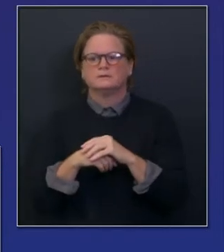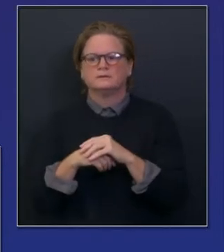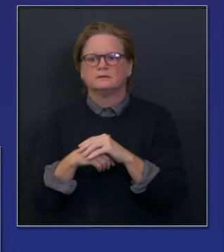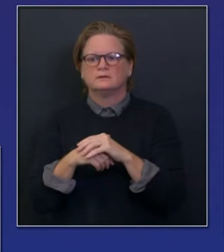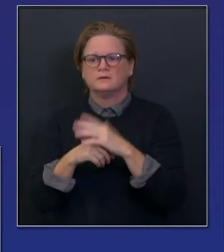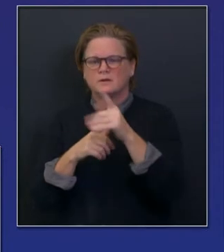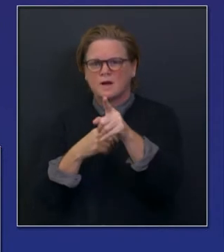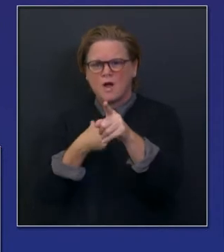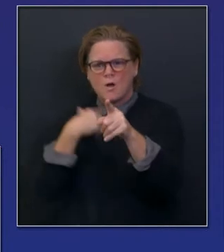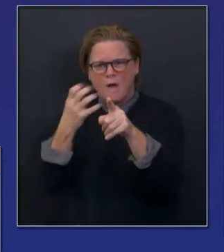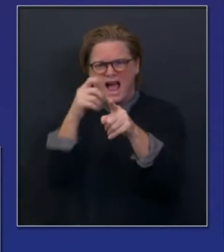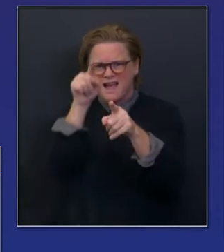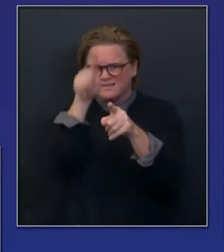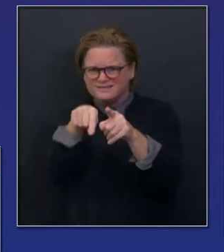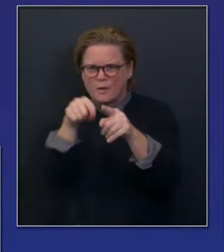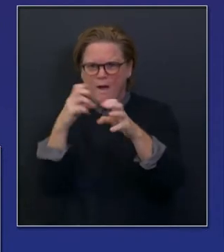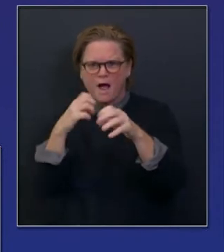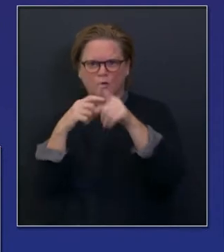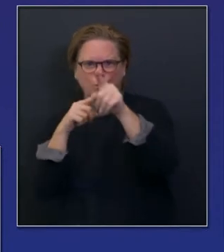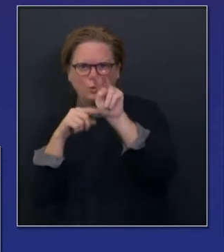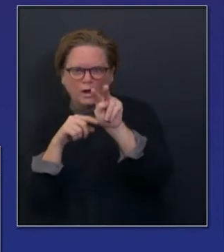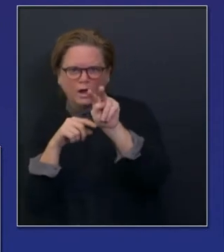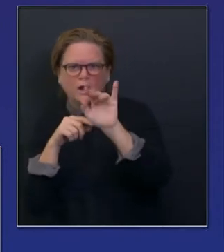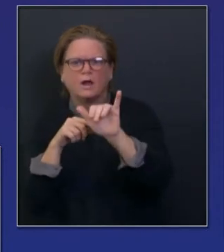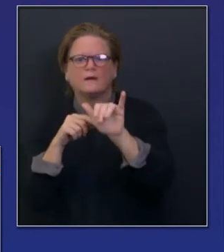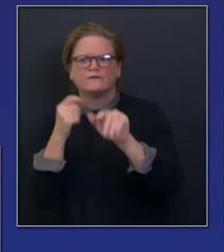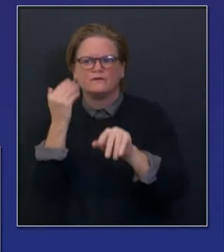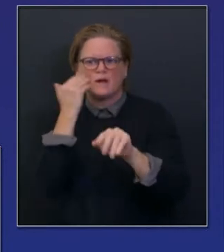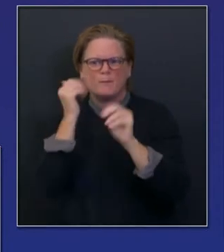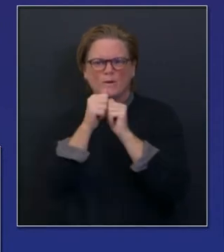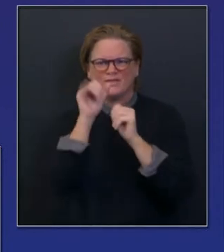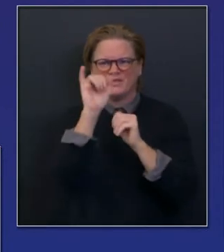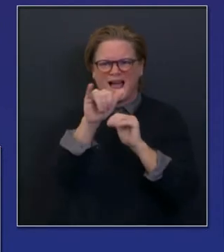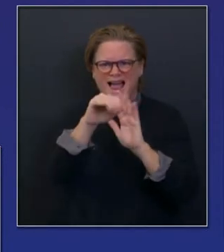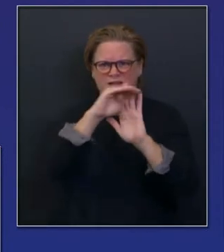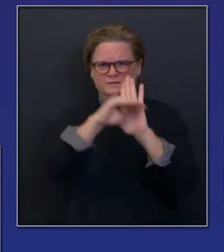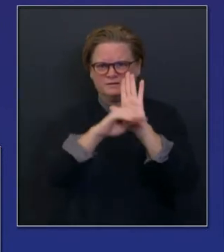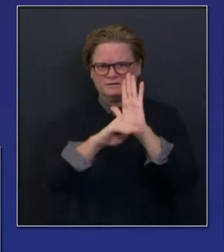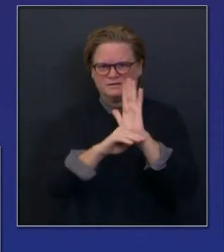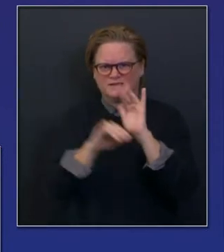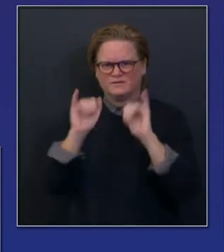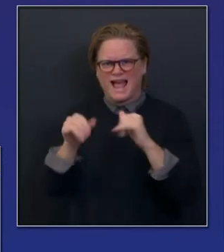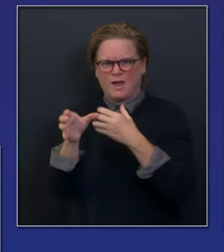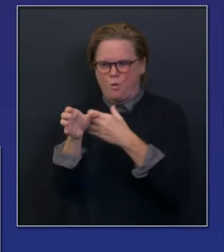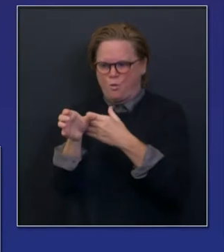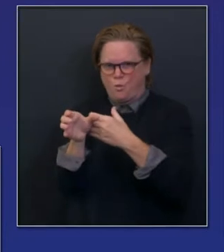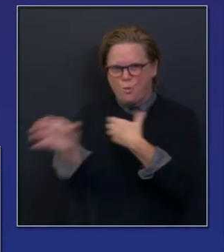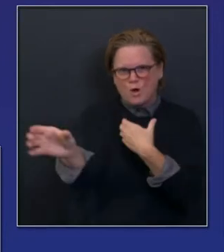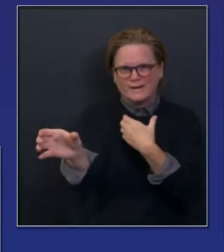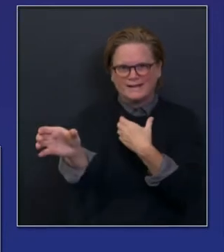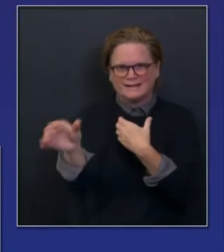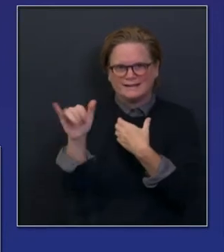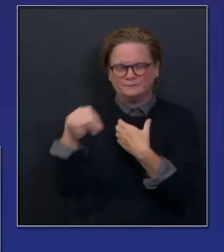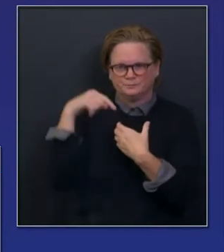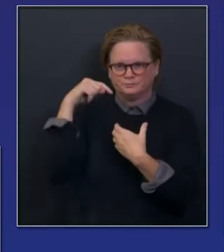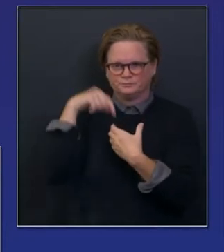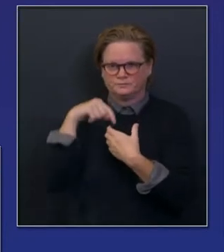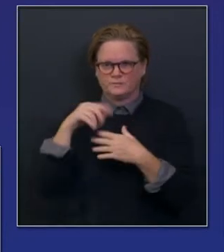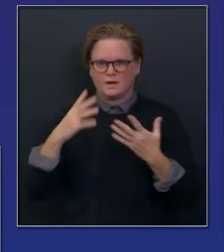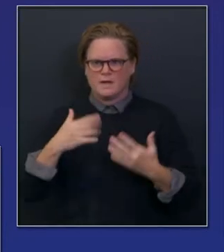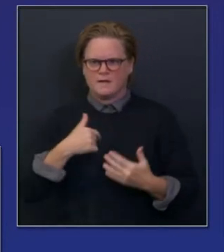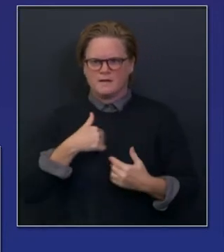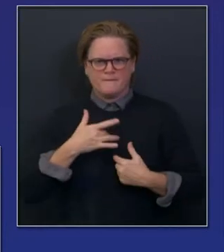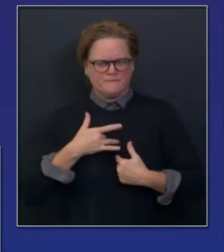esto. Si no, entonces aquí vamos a ponerlos al tanto. Son 10 días en lugar de 14 días para individuos